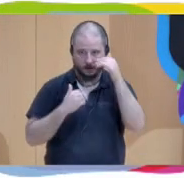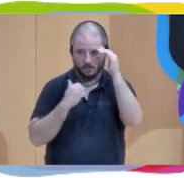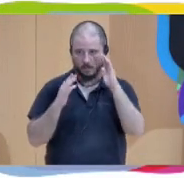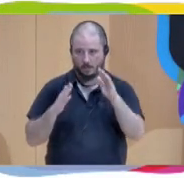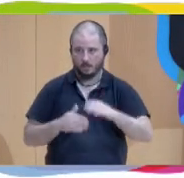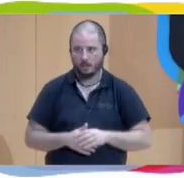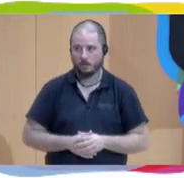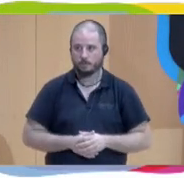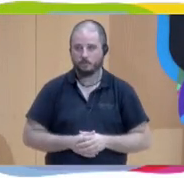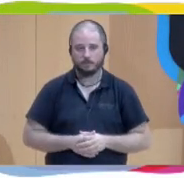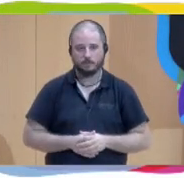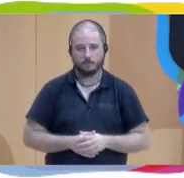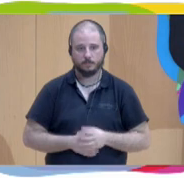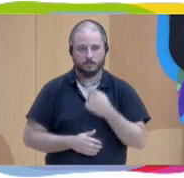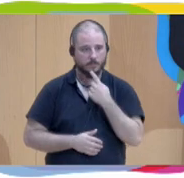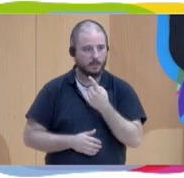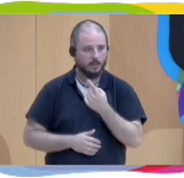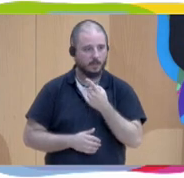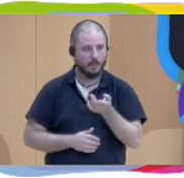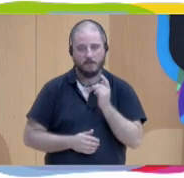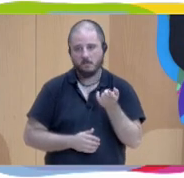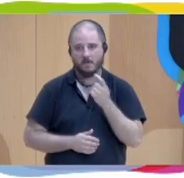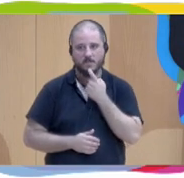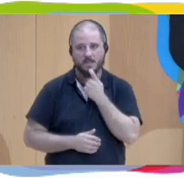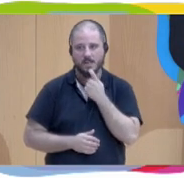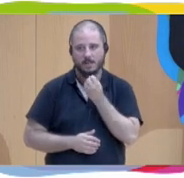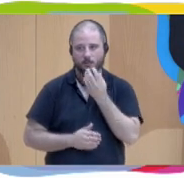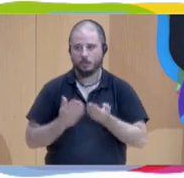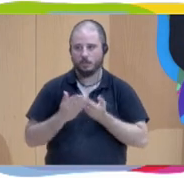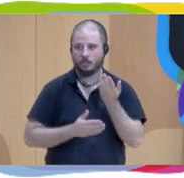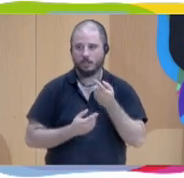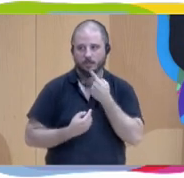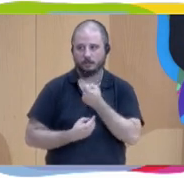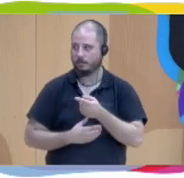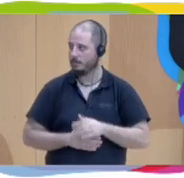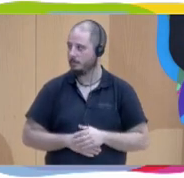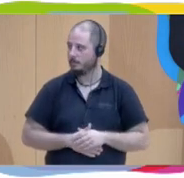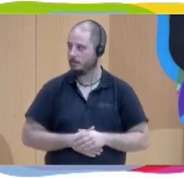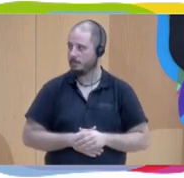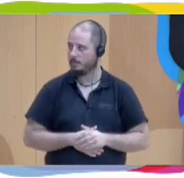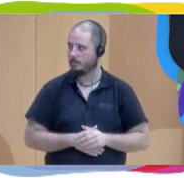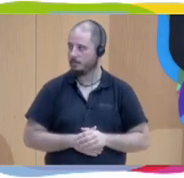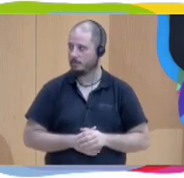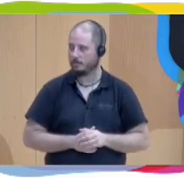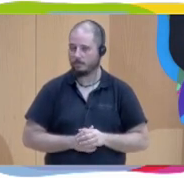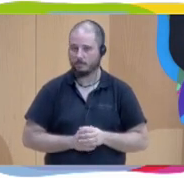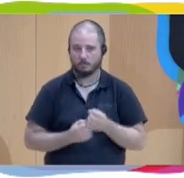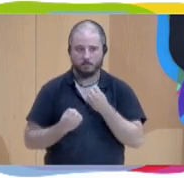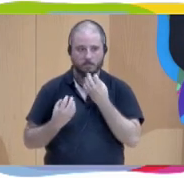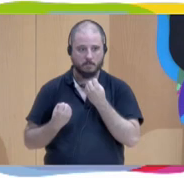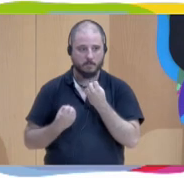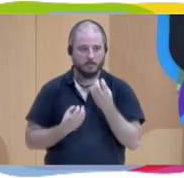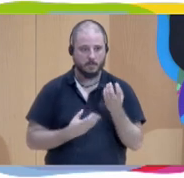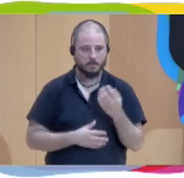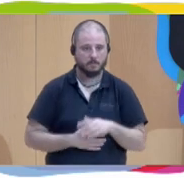Primero lo digo yo, luego lo dicen ellos. Yuvva Huomenta. Bien. Luego lo